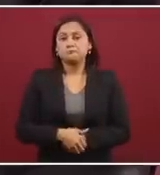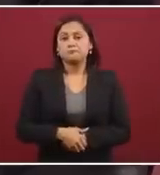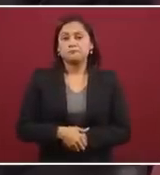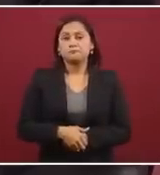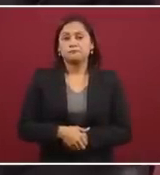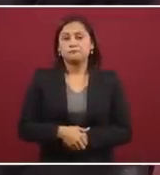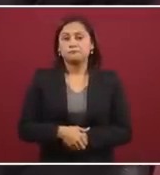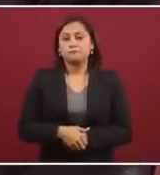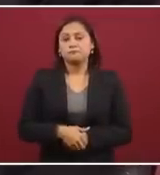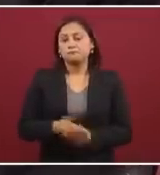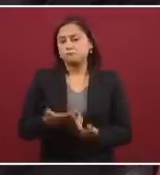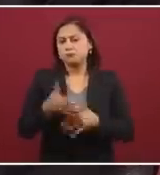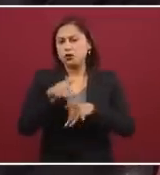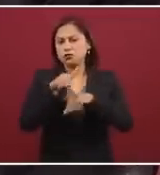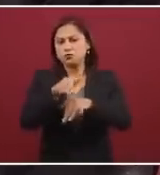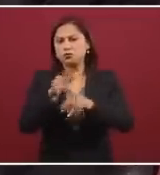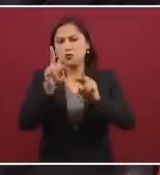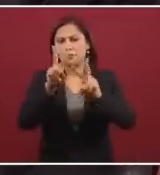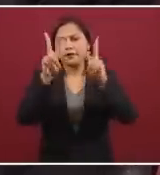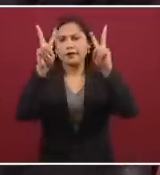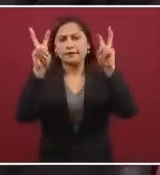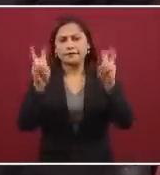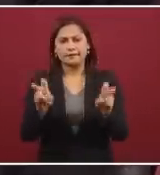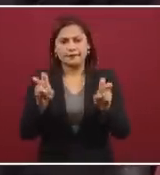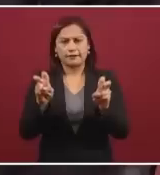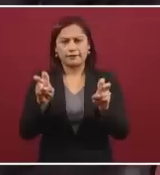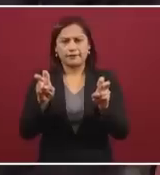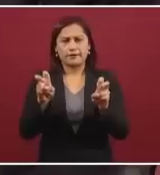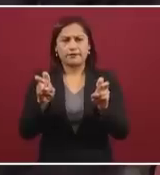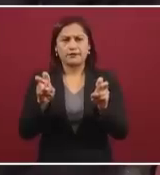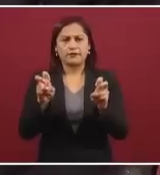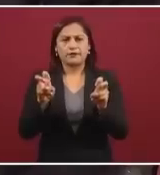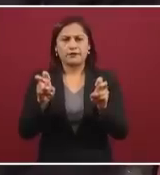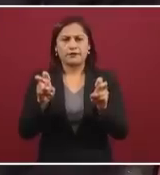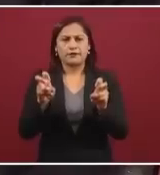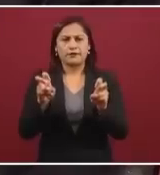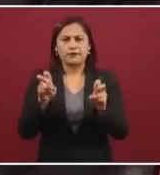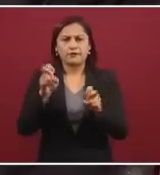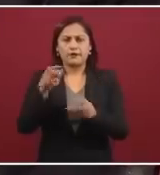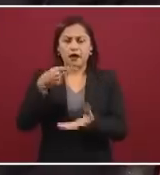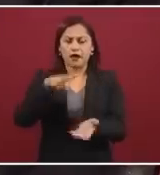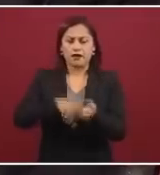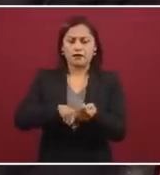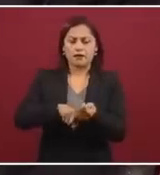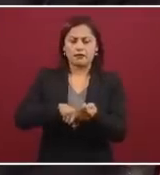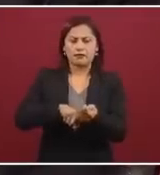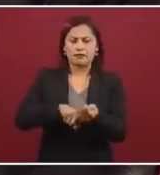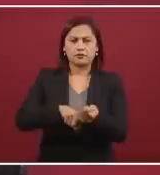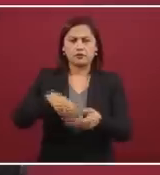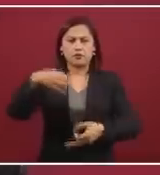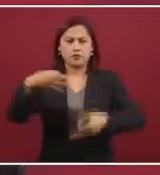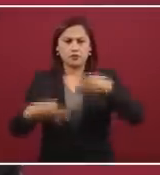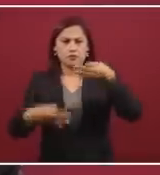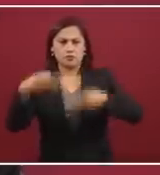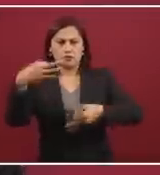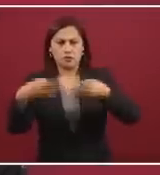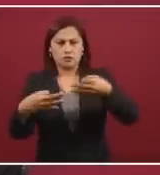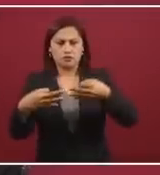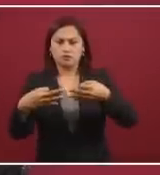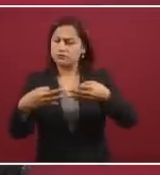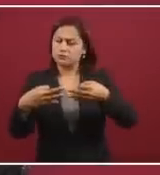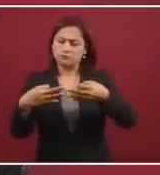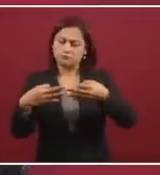el tema del funcionamiento del poder judicial que podría